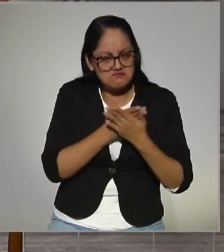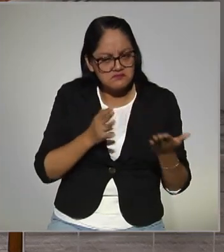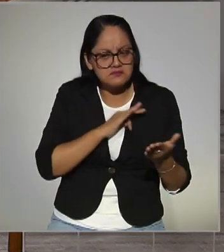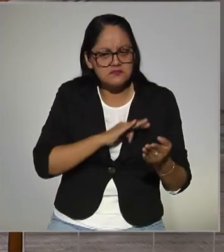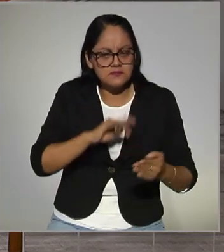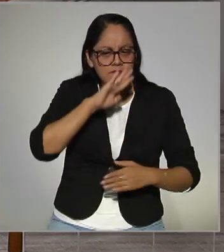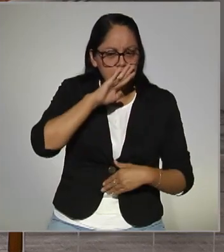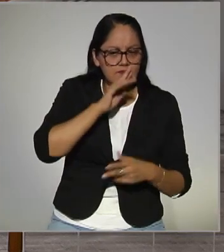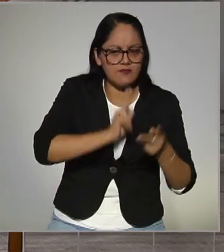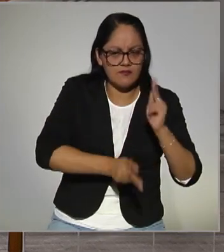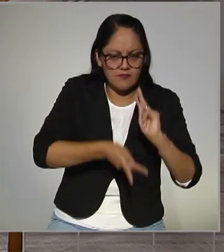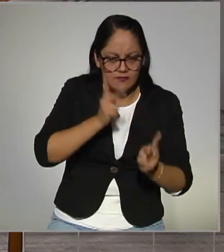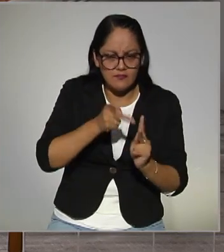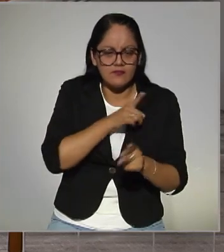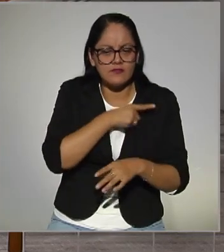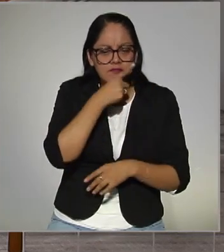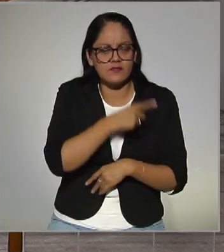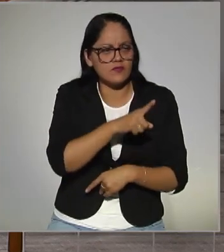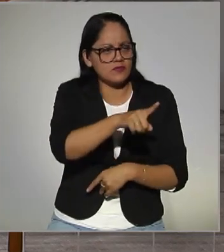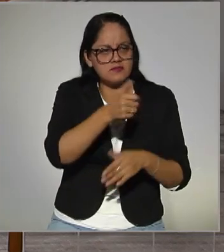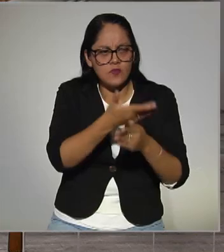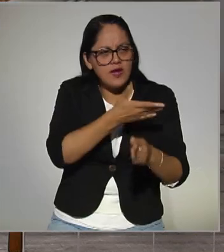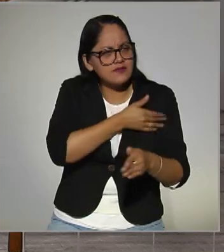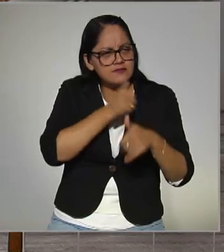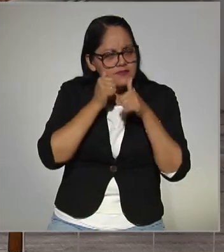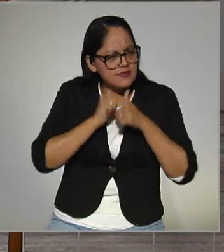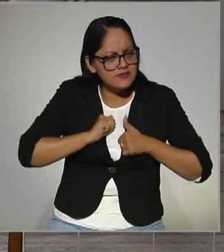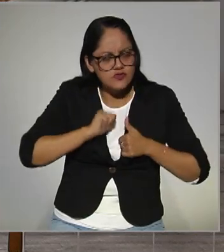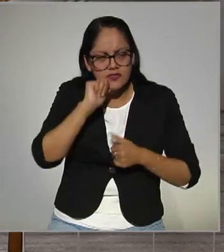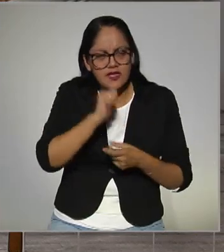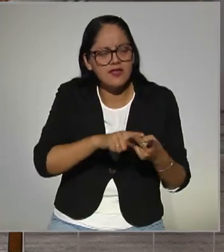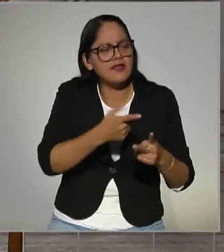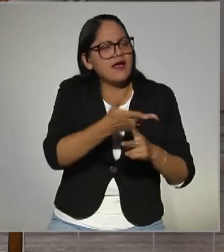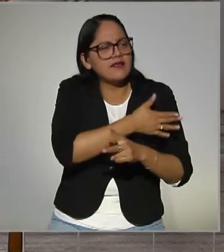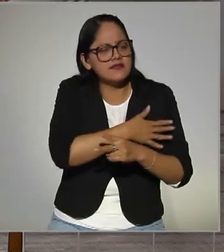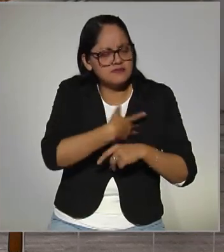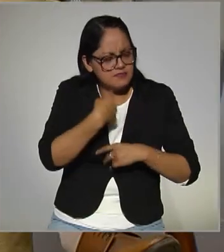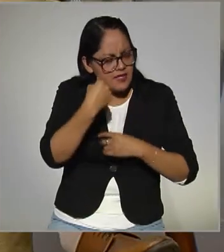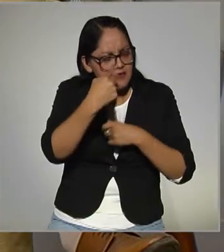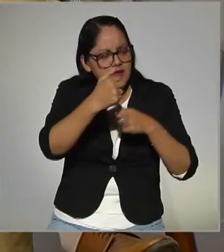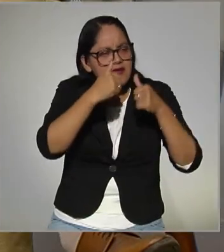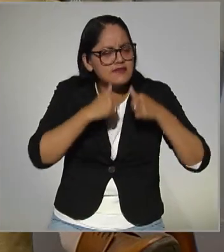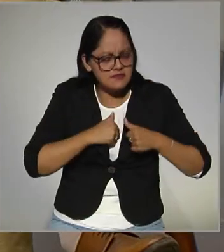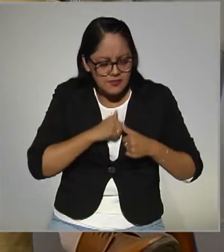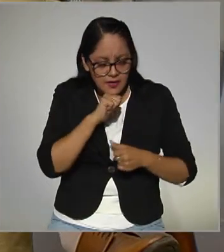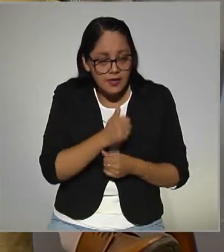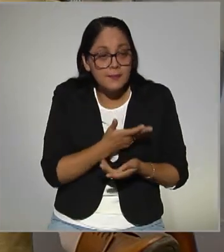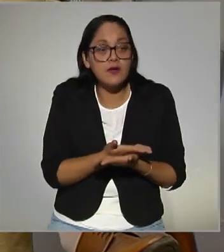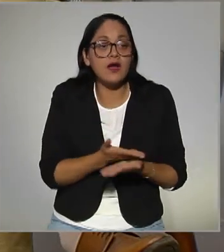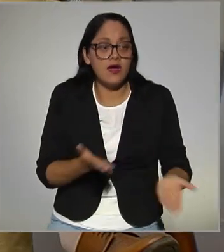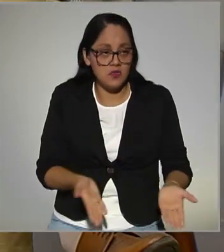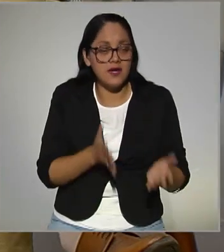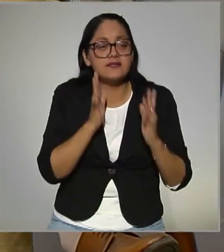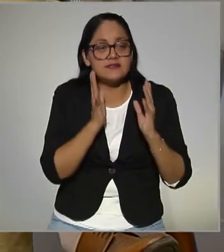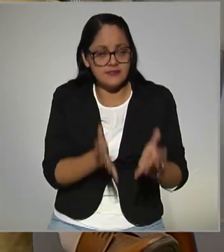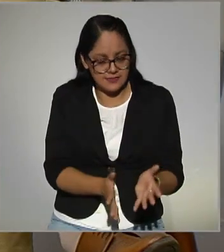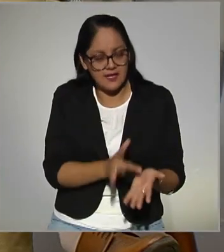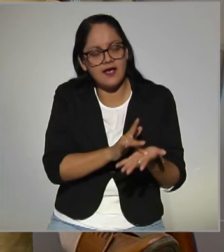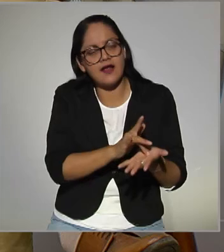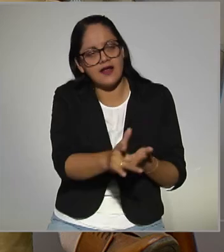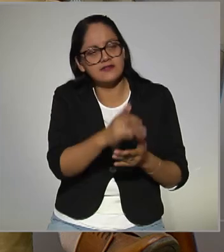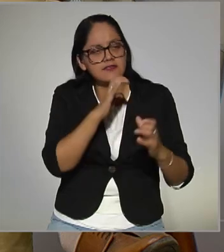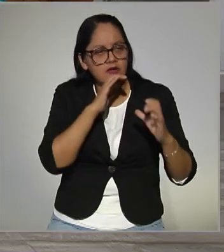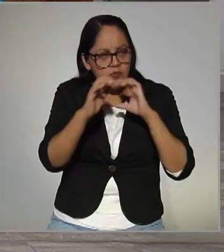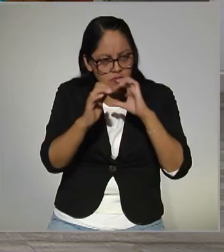mamá, de decir, no me escuchaste, no me viste en su momento, pero yo sé que hoy, gracias a la comunicación que estamos teniendo